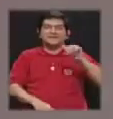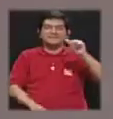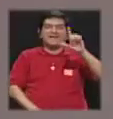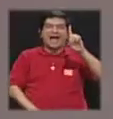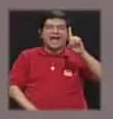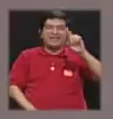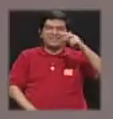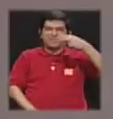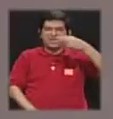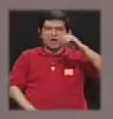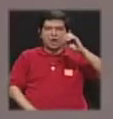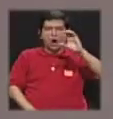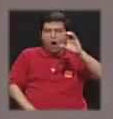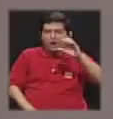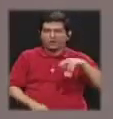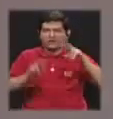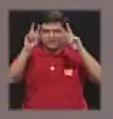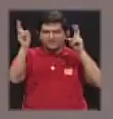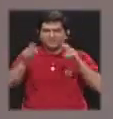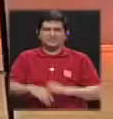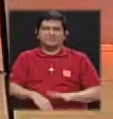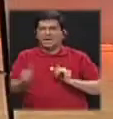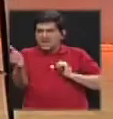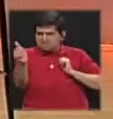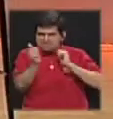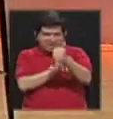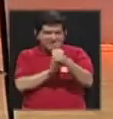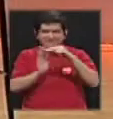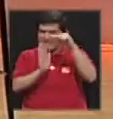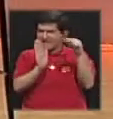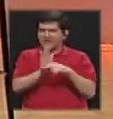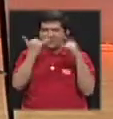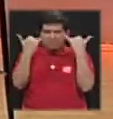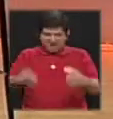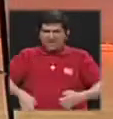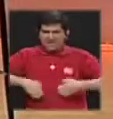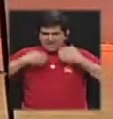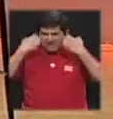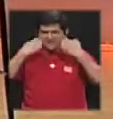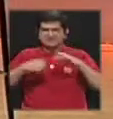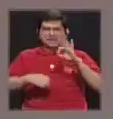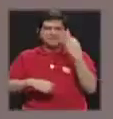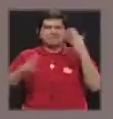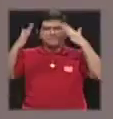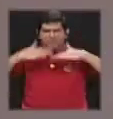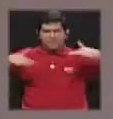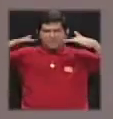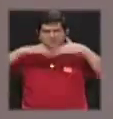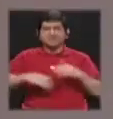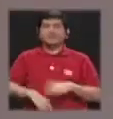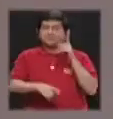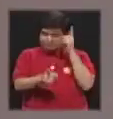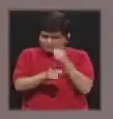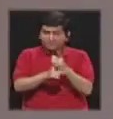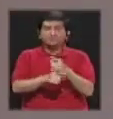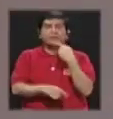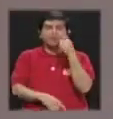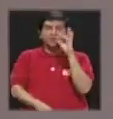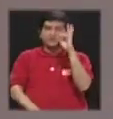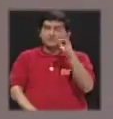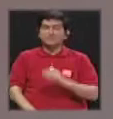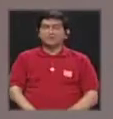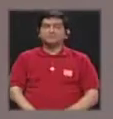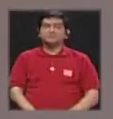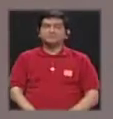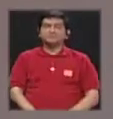para sobrepasar o saltarse las normas que ya existen en términos ambientales o de legislación civil. Y usted lo dice muy bien. Y